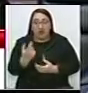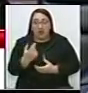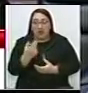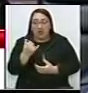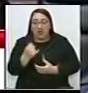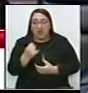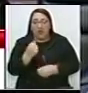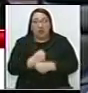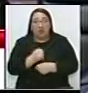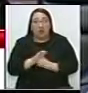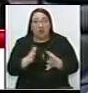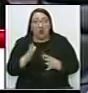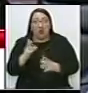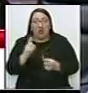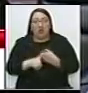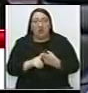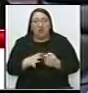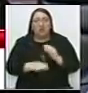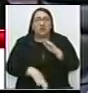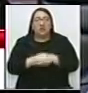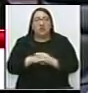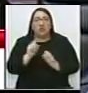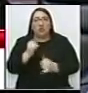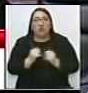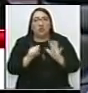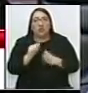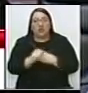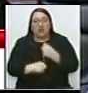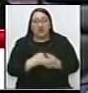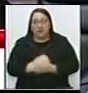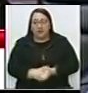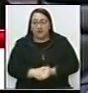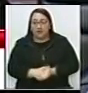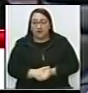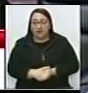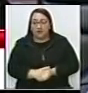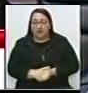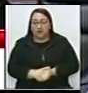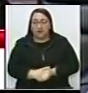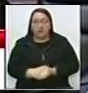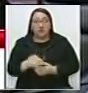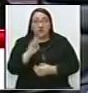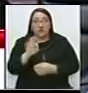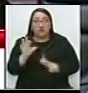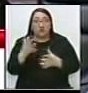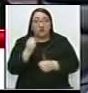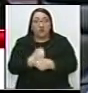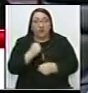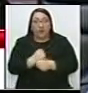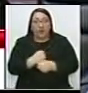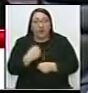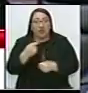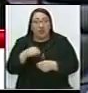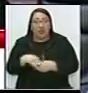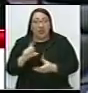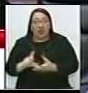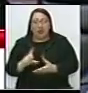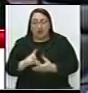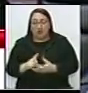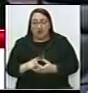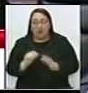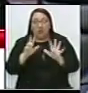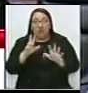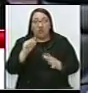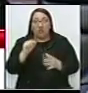el desempleo ha llegado a su cifra más alta en los últimos 6 años. La tasa de desocupación solo en Lima es